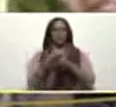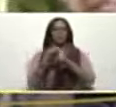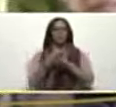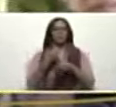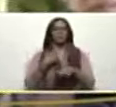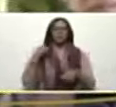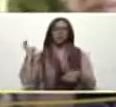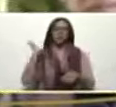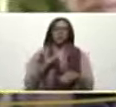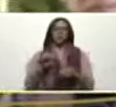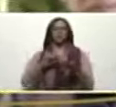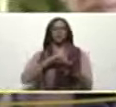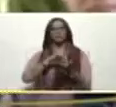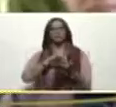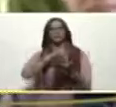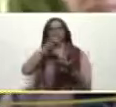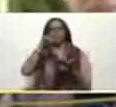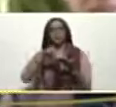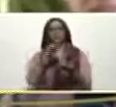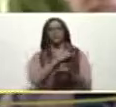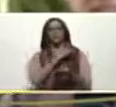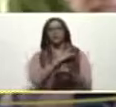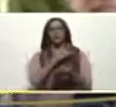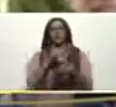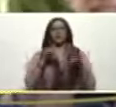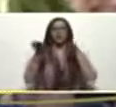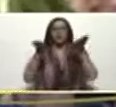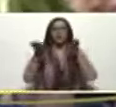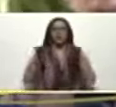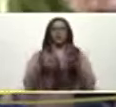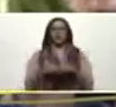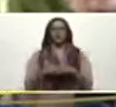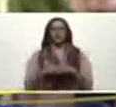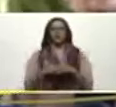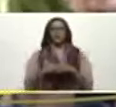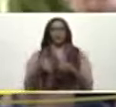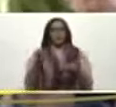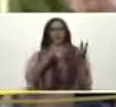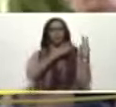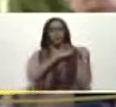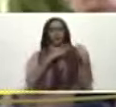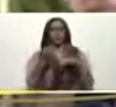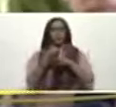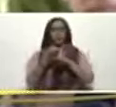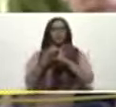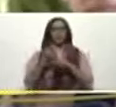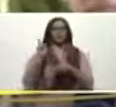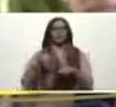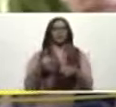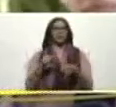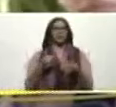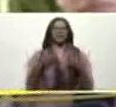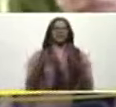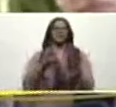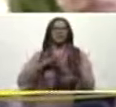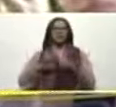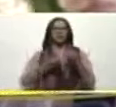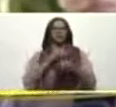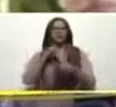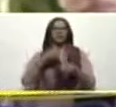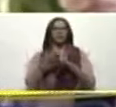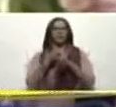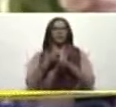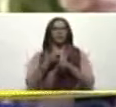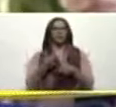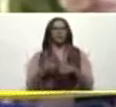de una universidad nacional, la Universidad Nacional del Turismo, y nos asumimos como Estado también. Entonces, ¿qué estamos haciendo nosotros como Estado dentro